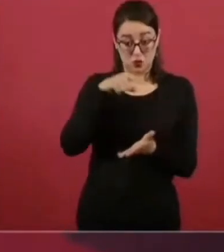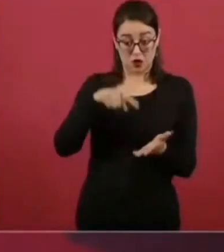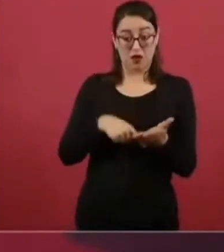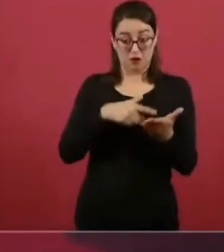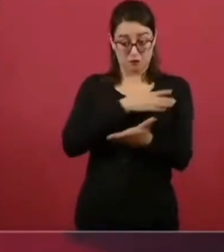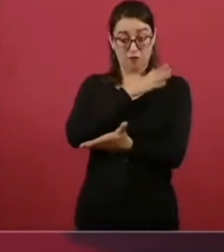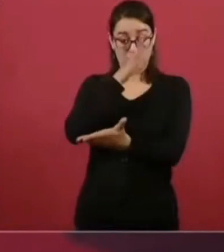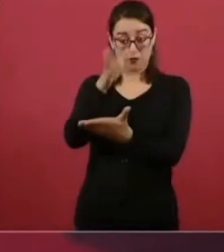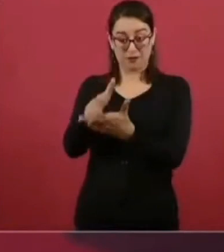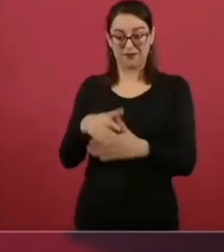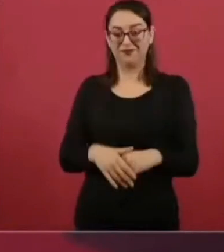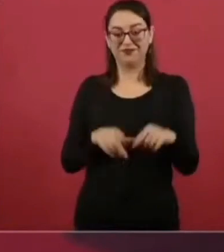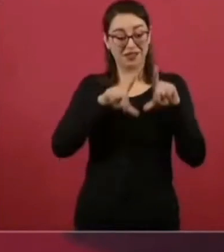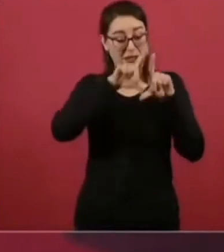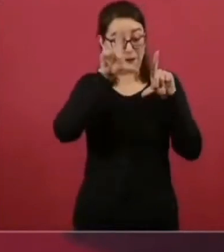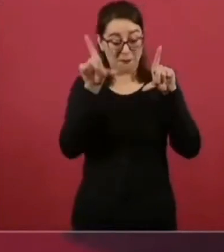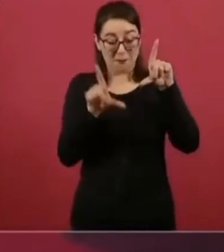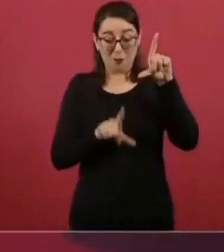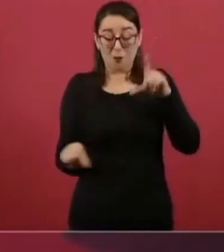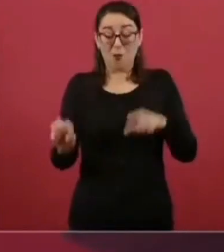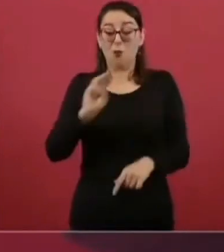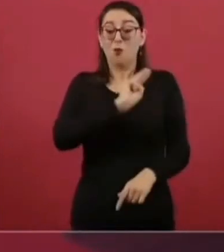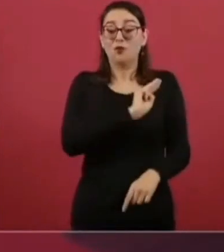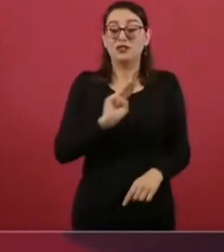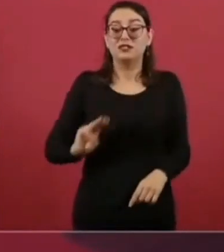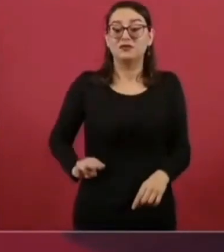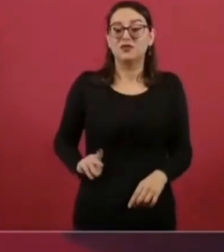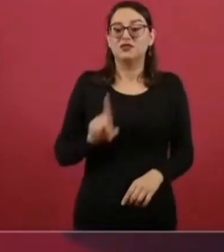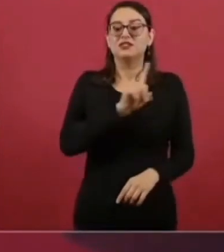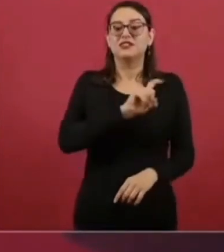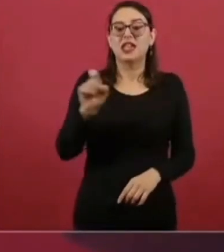No hay un municipio que no haya visitado.